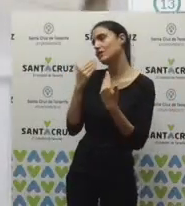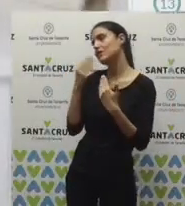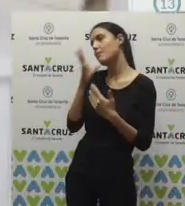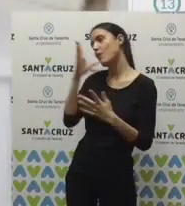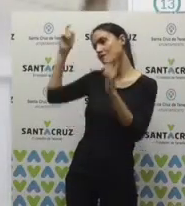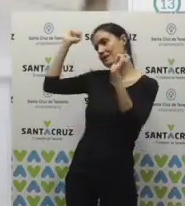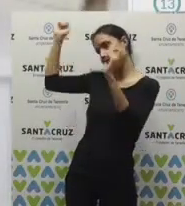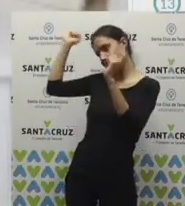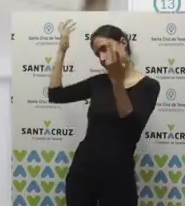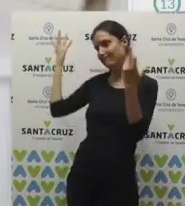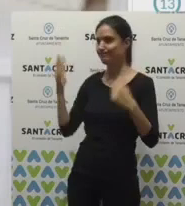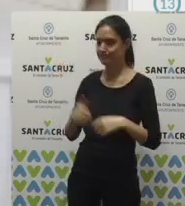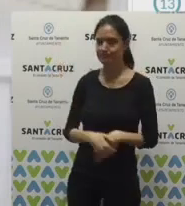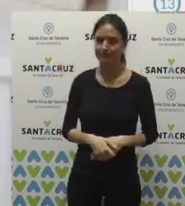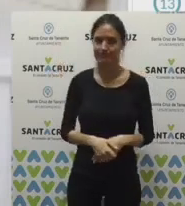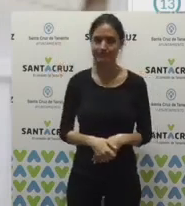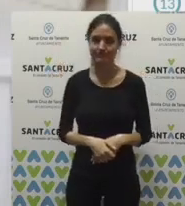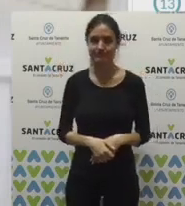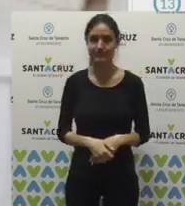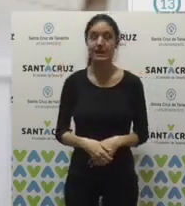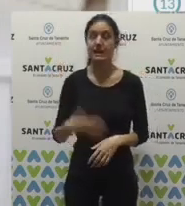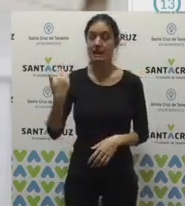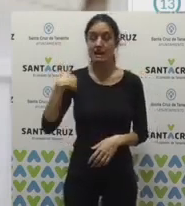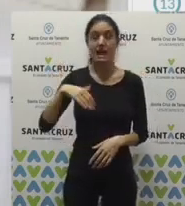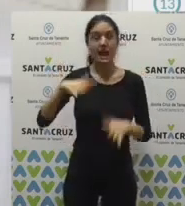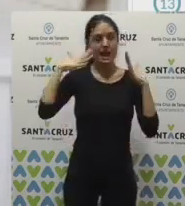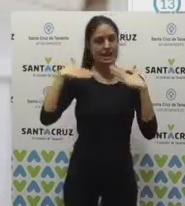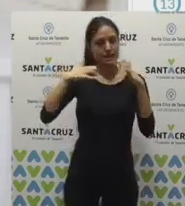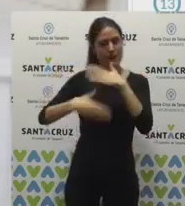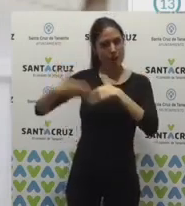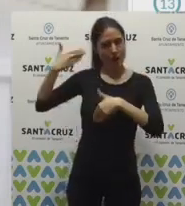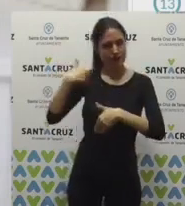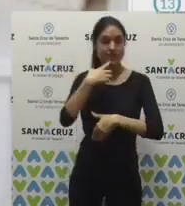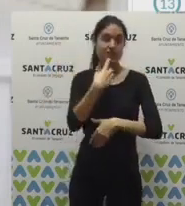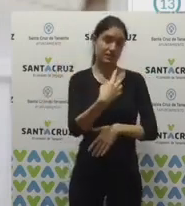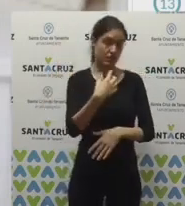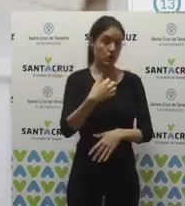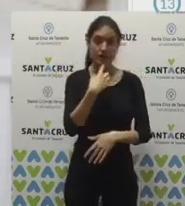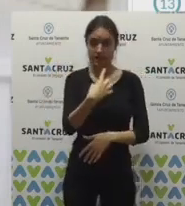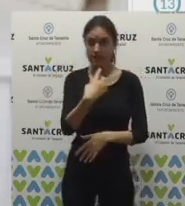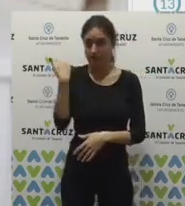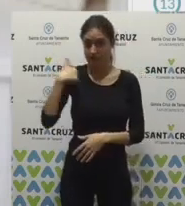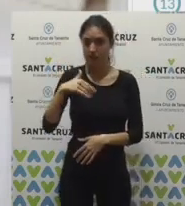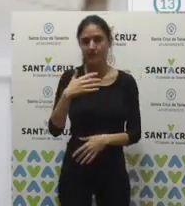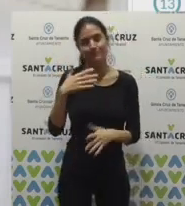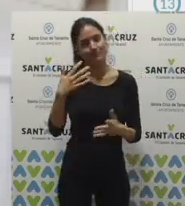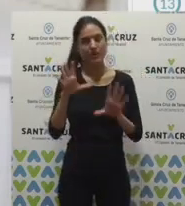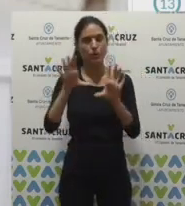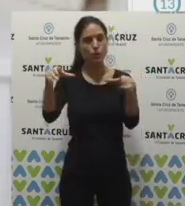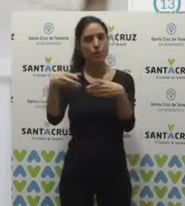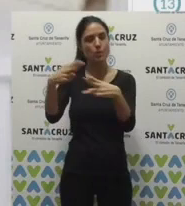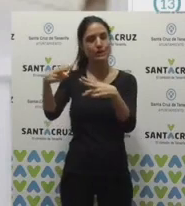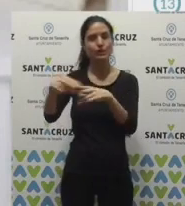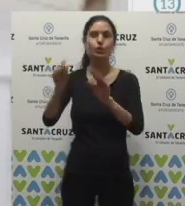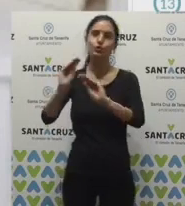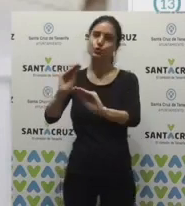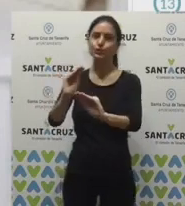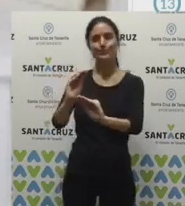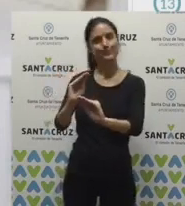resulta curioso y ya se lo dije en el último pleno que sea su grupo el que pida el cumplimiento de los plazos